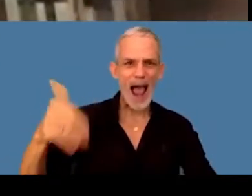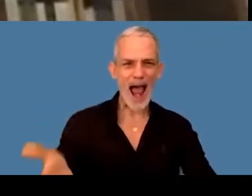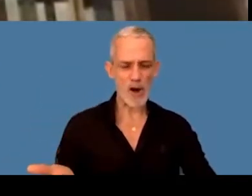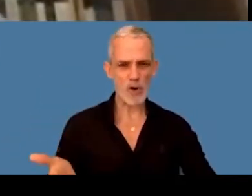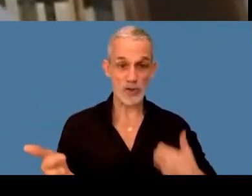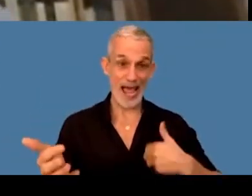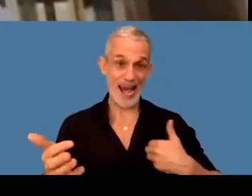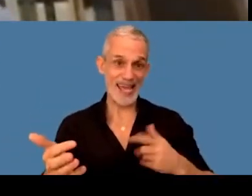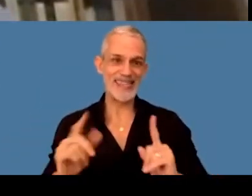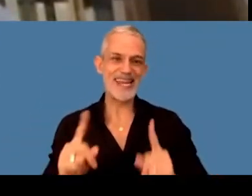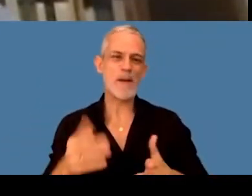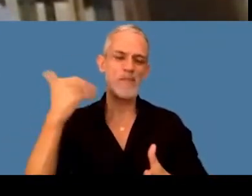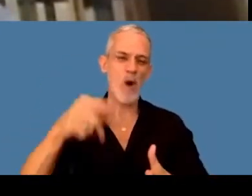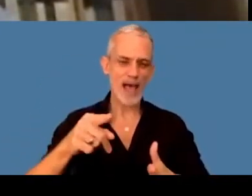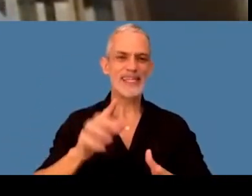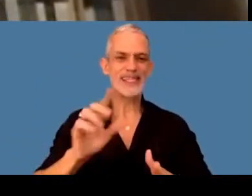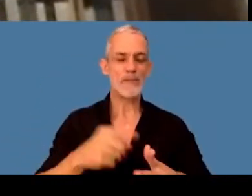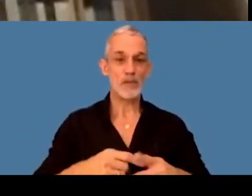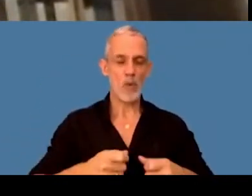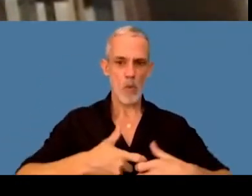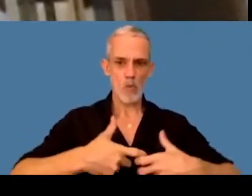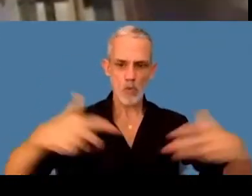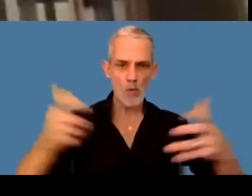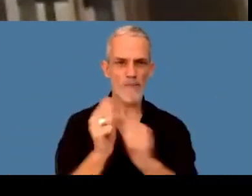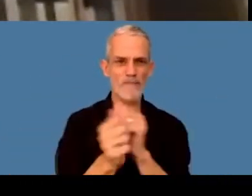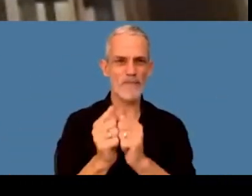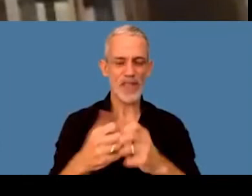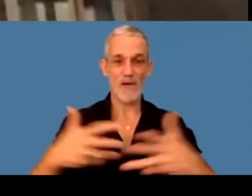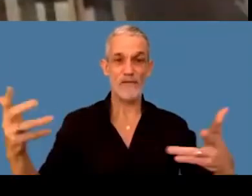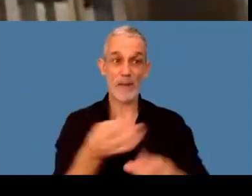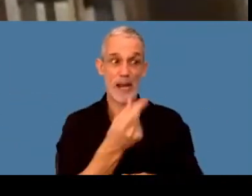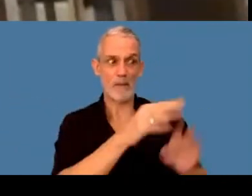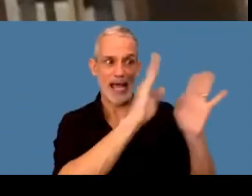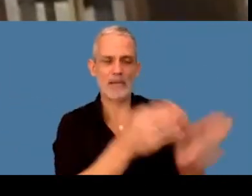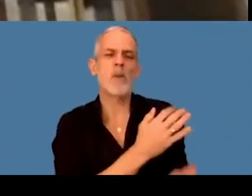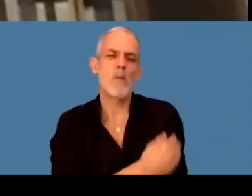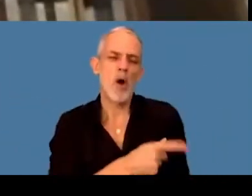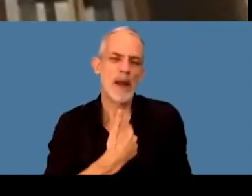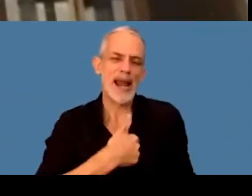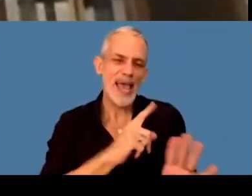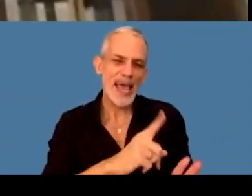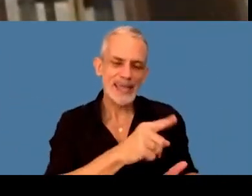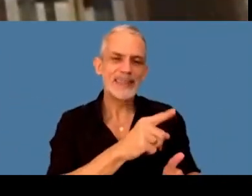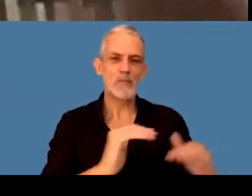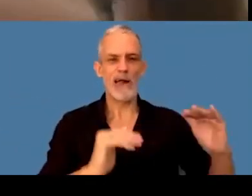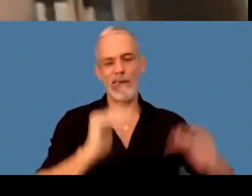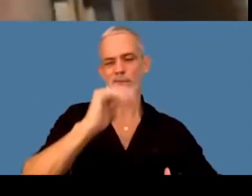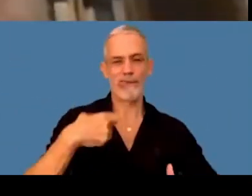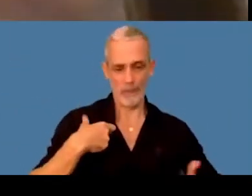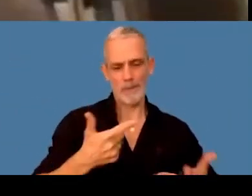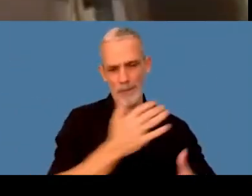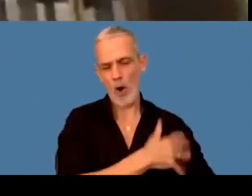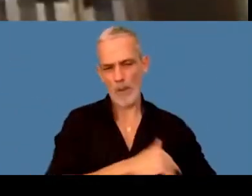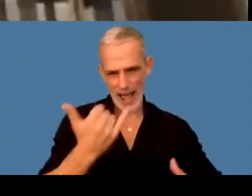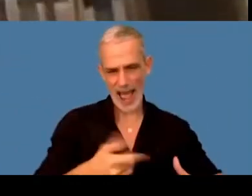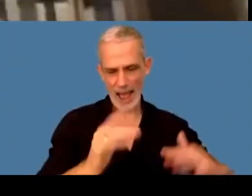había tenido también un crecimiento y ciertas reservas en un país pobre, con profunda desigualdad social, porque